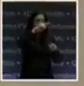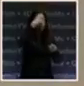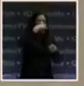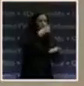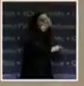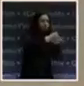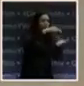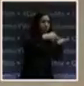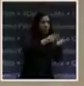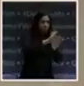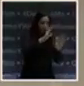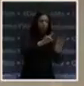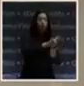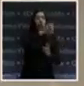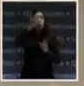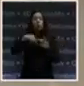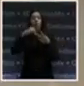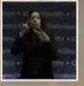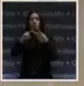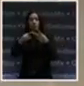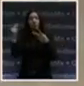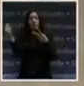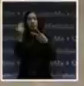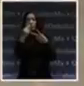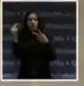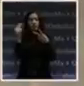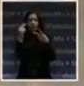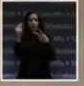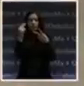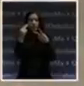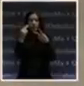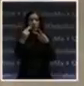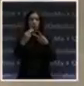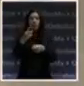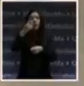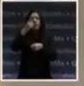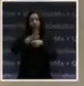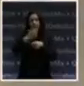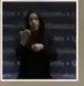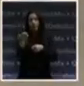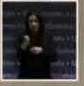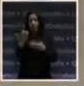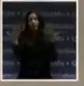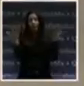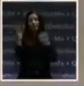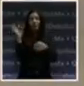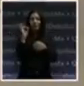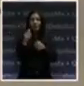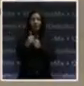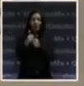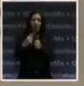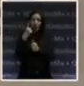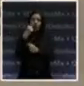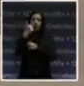tramitología. Segundo, necesitamos implementarlo el primero de enero, si no se te va a ir todo un